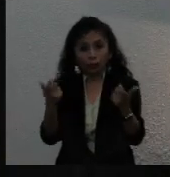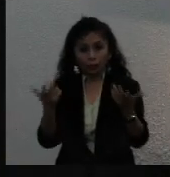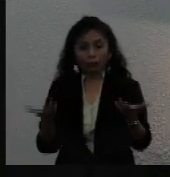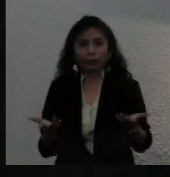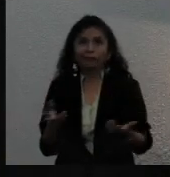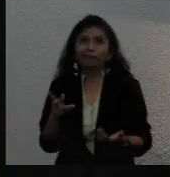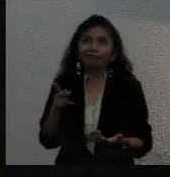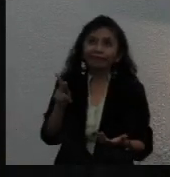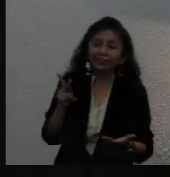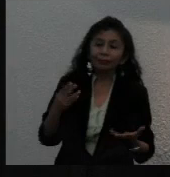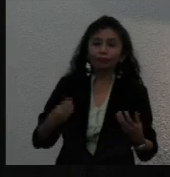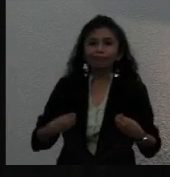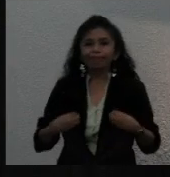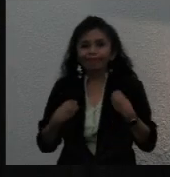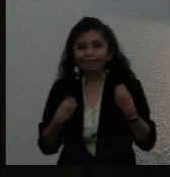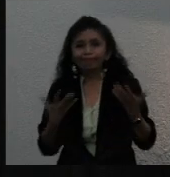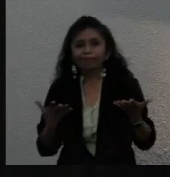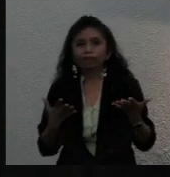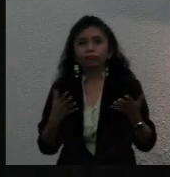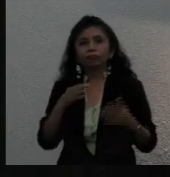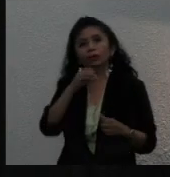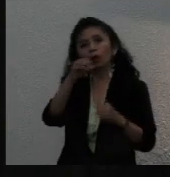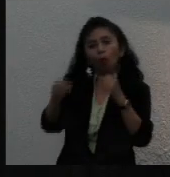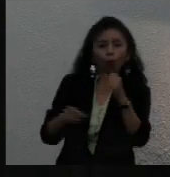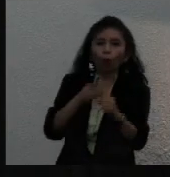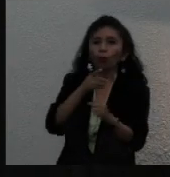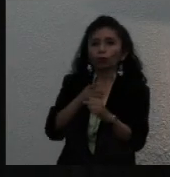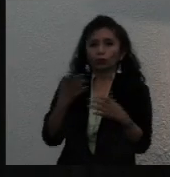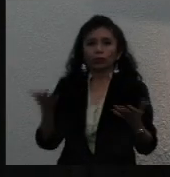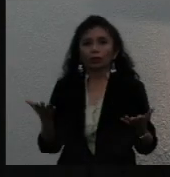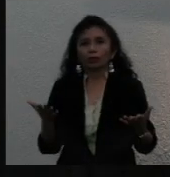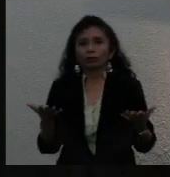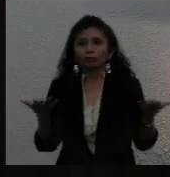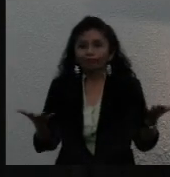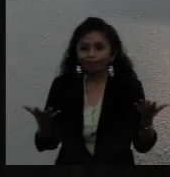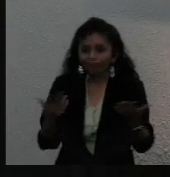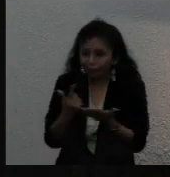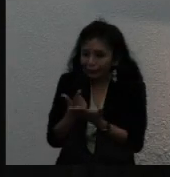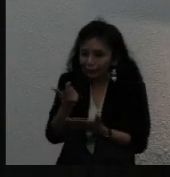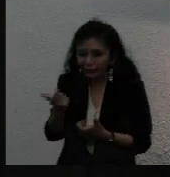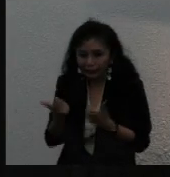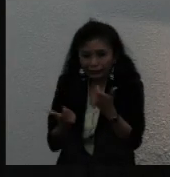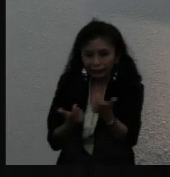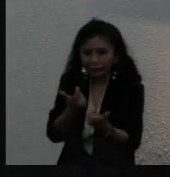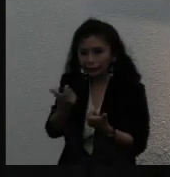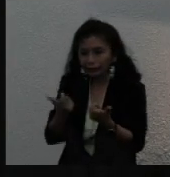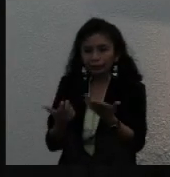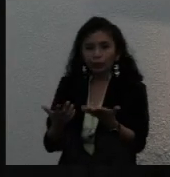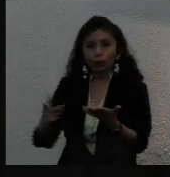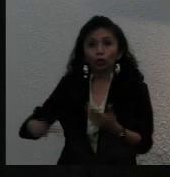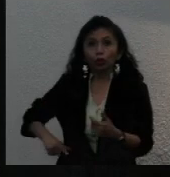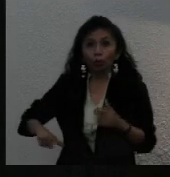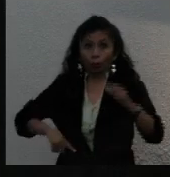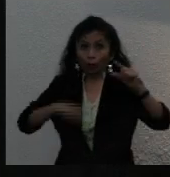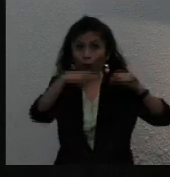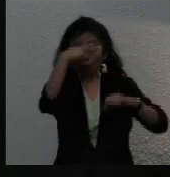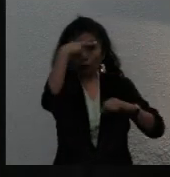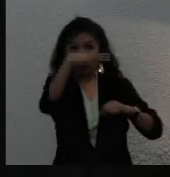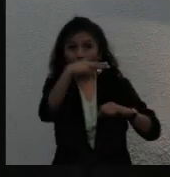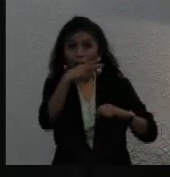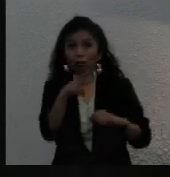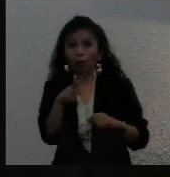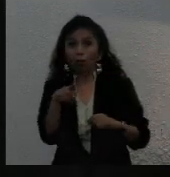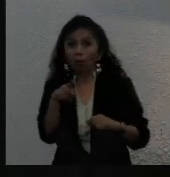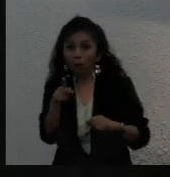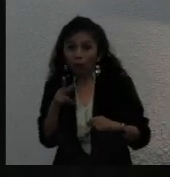embargo tiempos de oportunidad Tenemos una gran inversión en obras trascendentales del Gobierno Federal y el